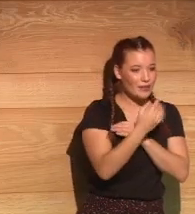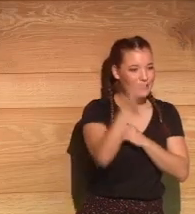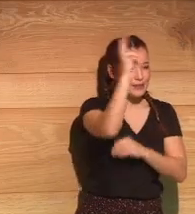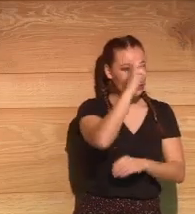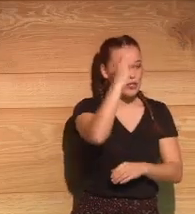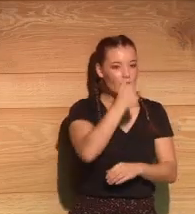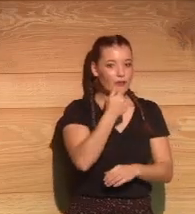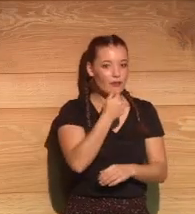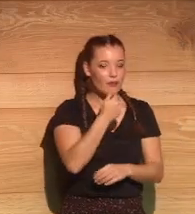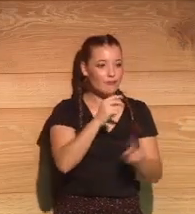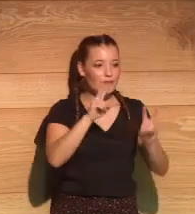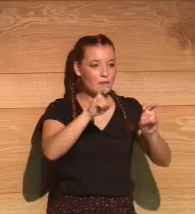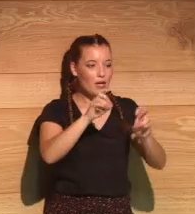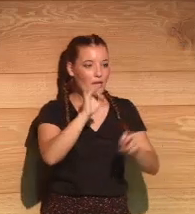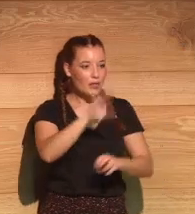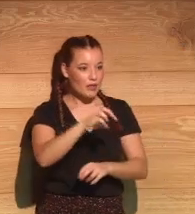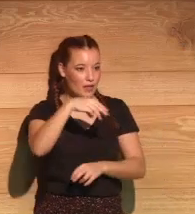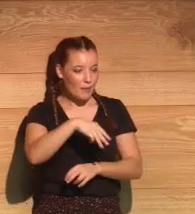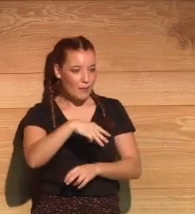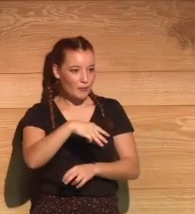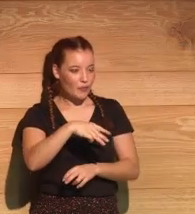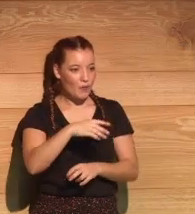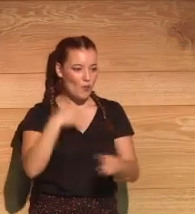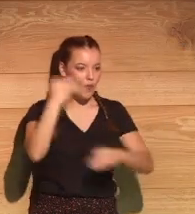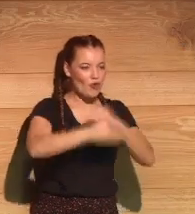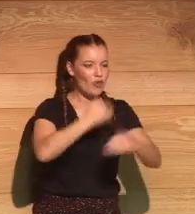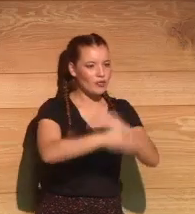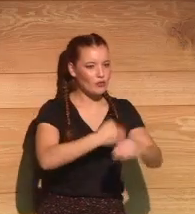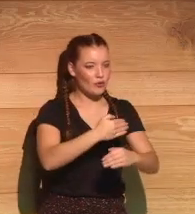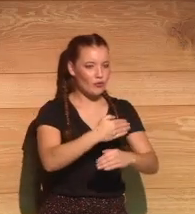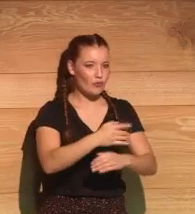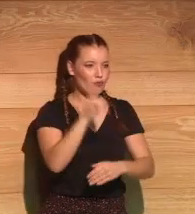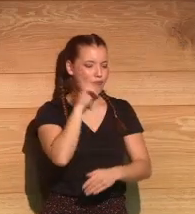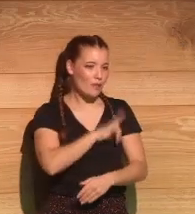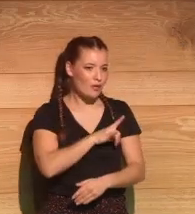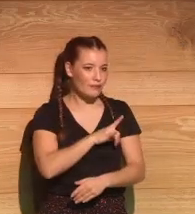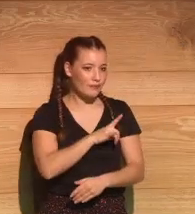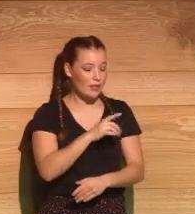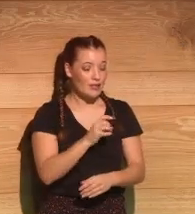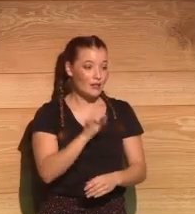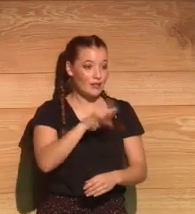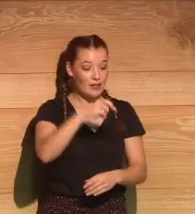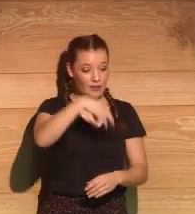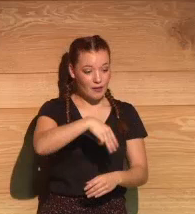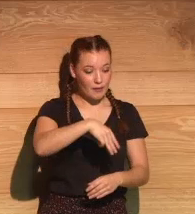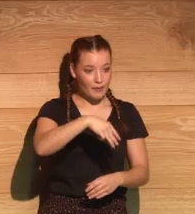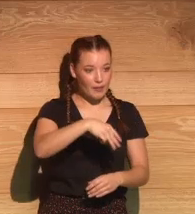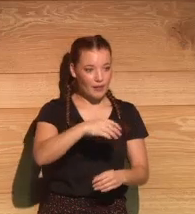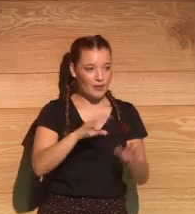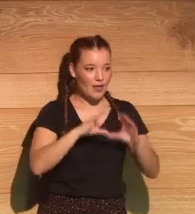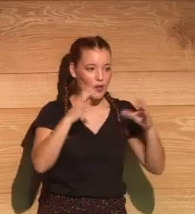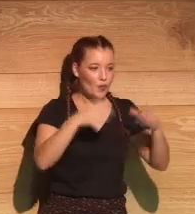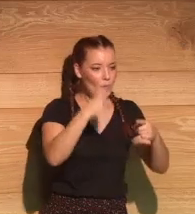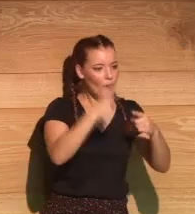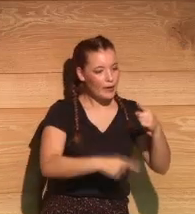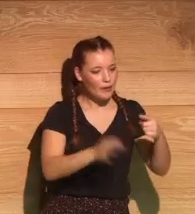15M fue un proceso de desclasamiento fallido o frustrado. Es decir, que al 15M iba gente de clase media alta o de clase media baja a contar sus